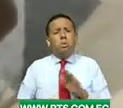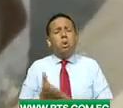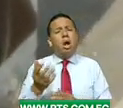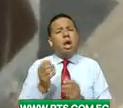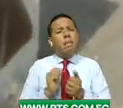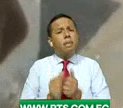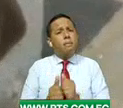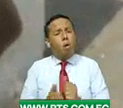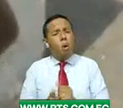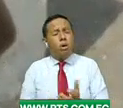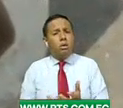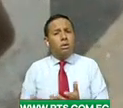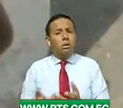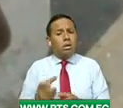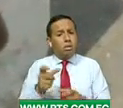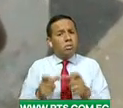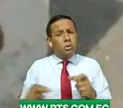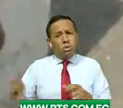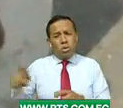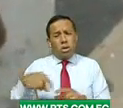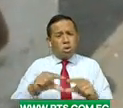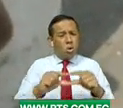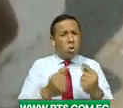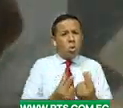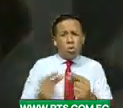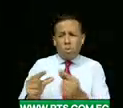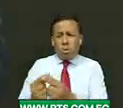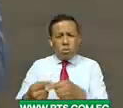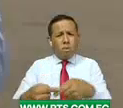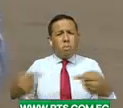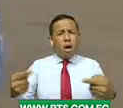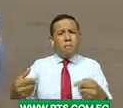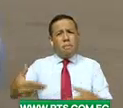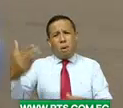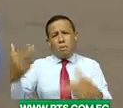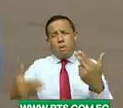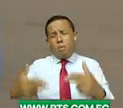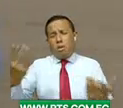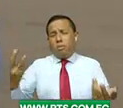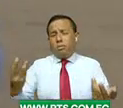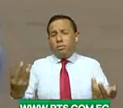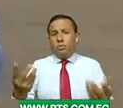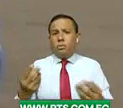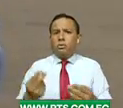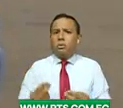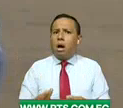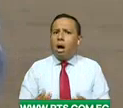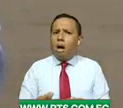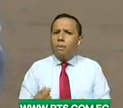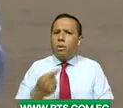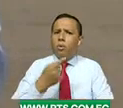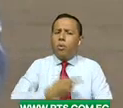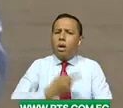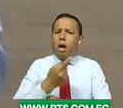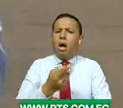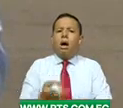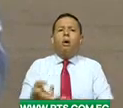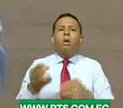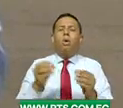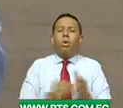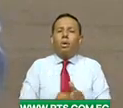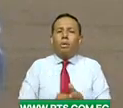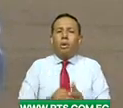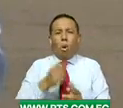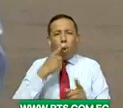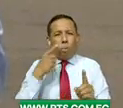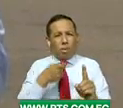Y por las balaceras de las bandas que no se controla. En menos de 24 horas, una tercera víctima de 22 años de edad también